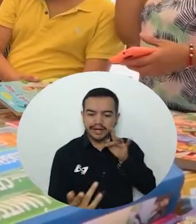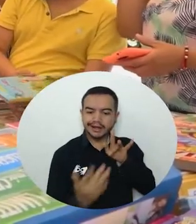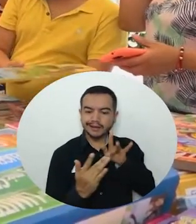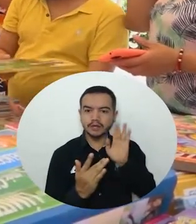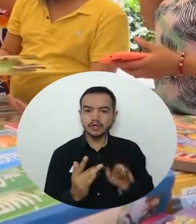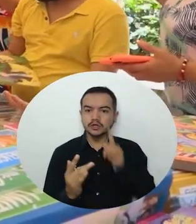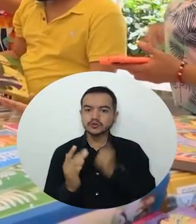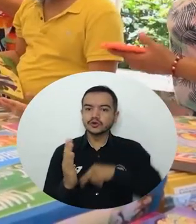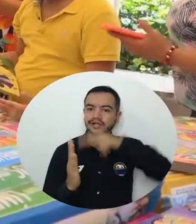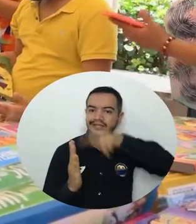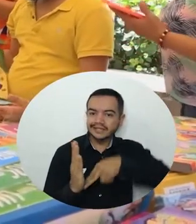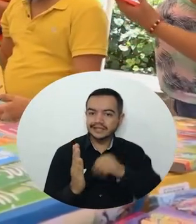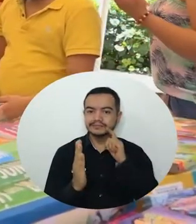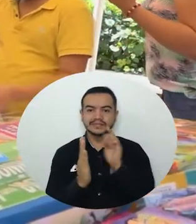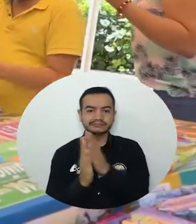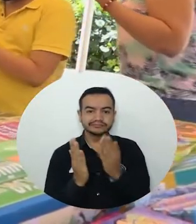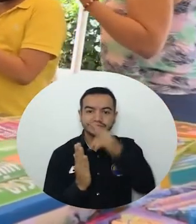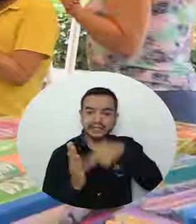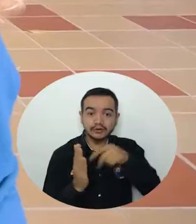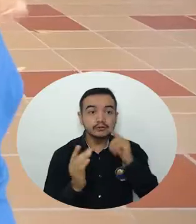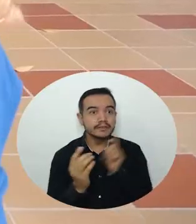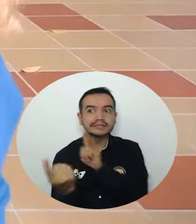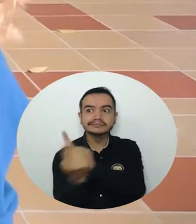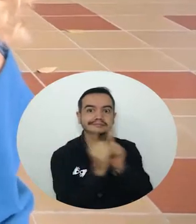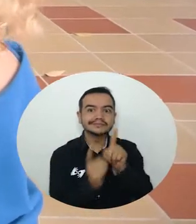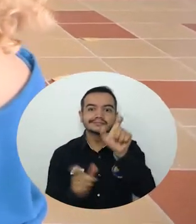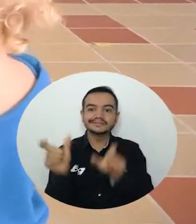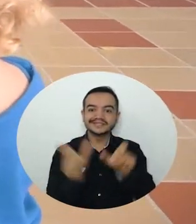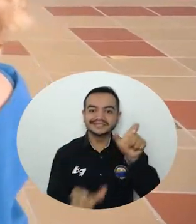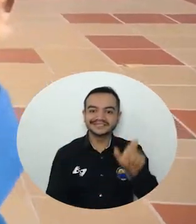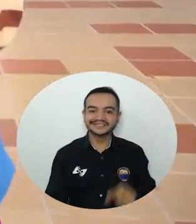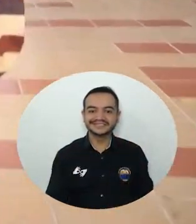con la palabra y con la gente fundamentalmente.